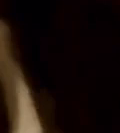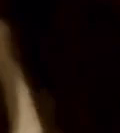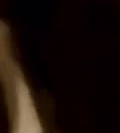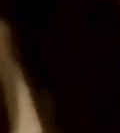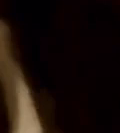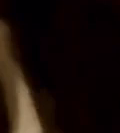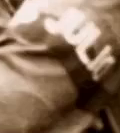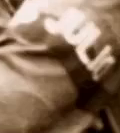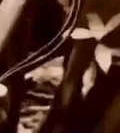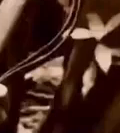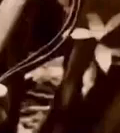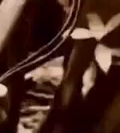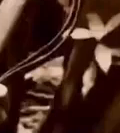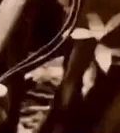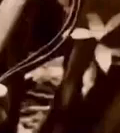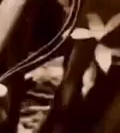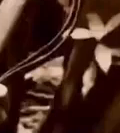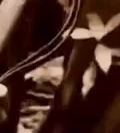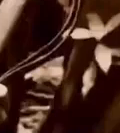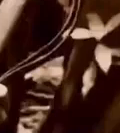ser el timonel.